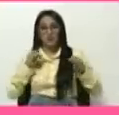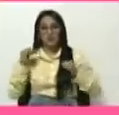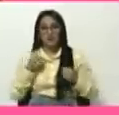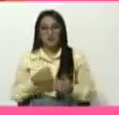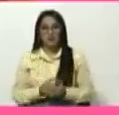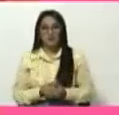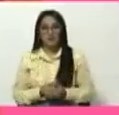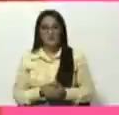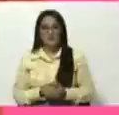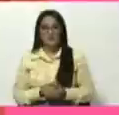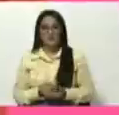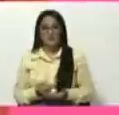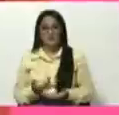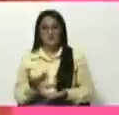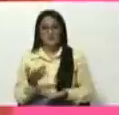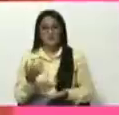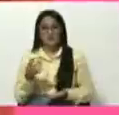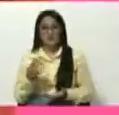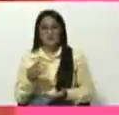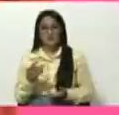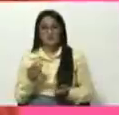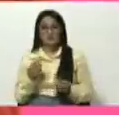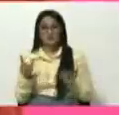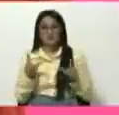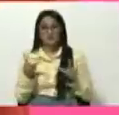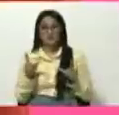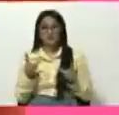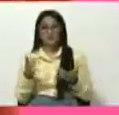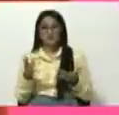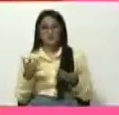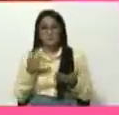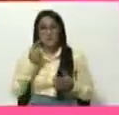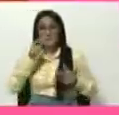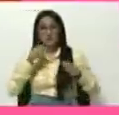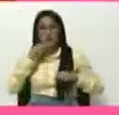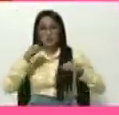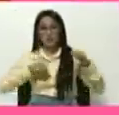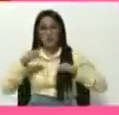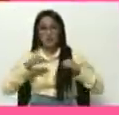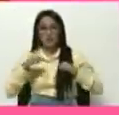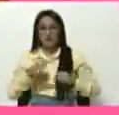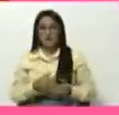Y crean una matriz, los grandes medios, para que la gente dude.